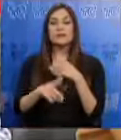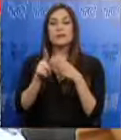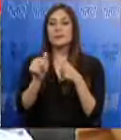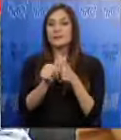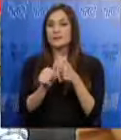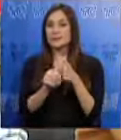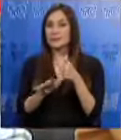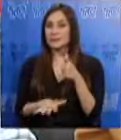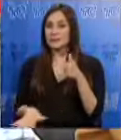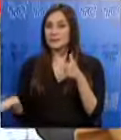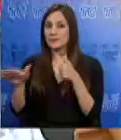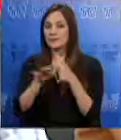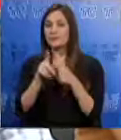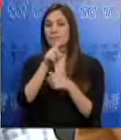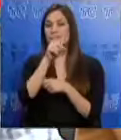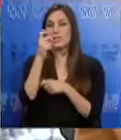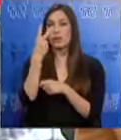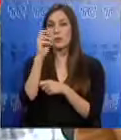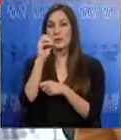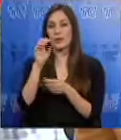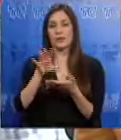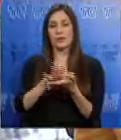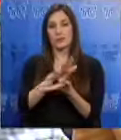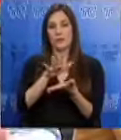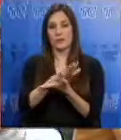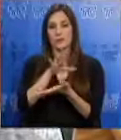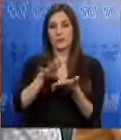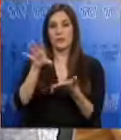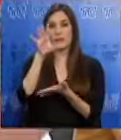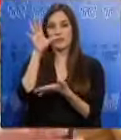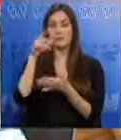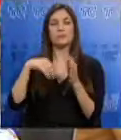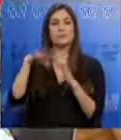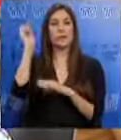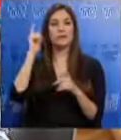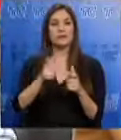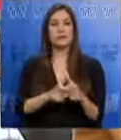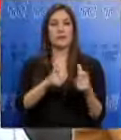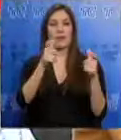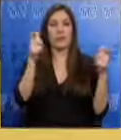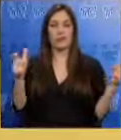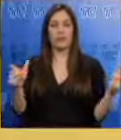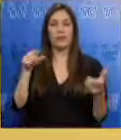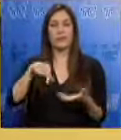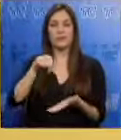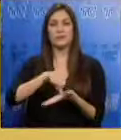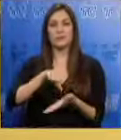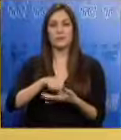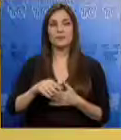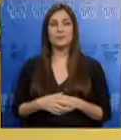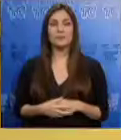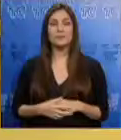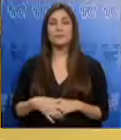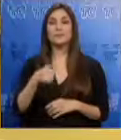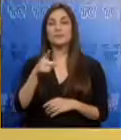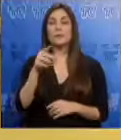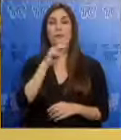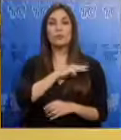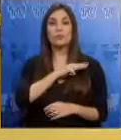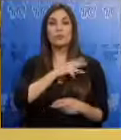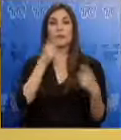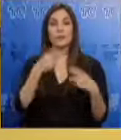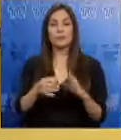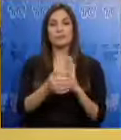aledañas a estos 120 establecimientos educativos que son los más grandes de la ciudad. Sobre el transporte escolar, el municipio informó que